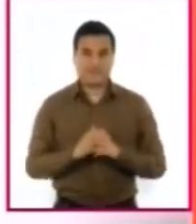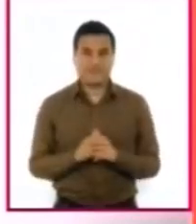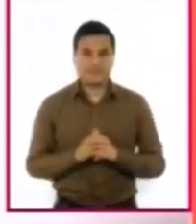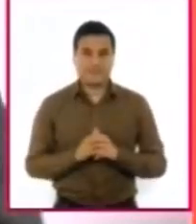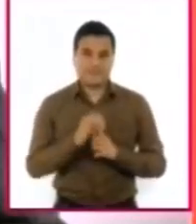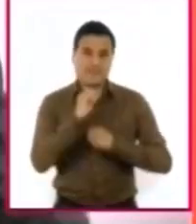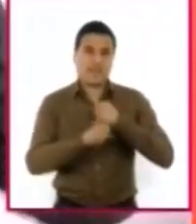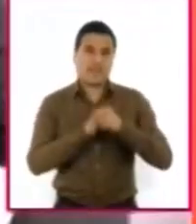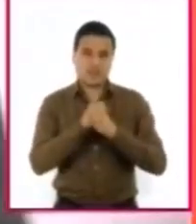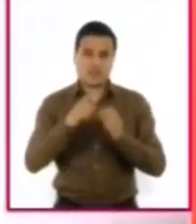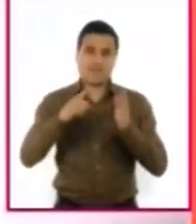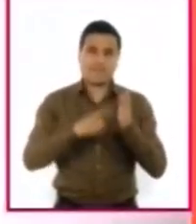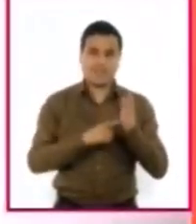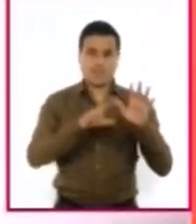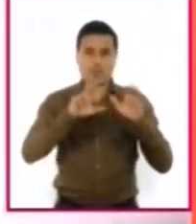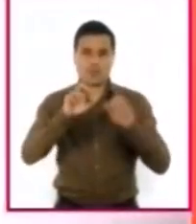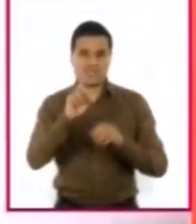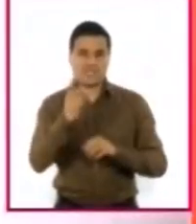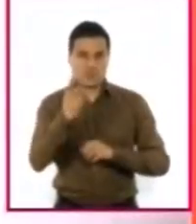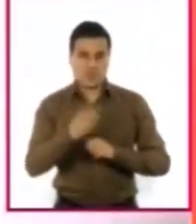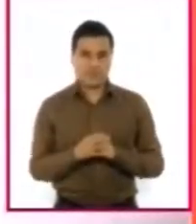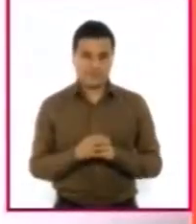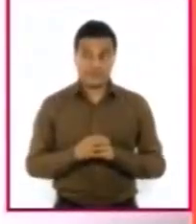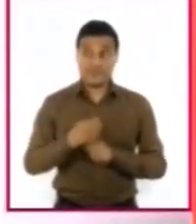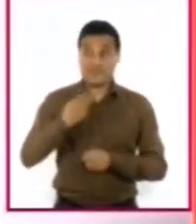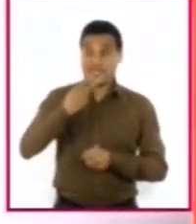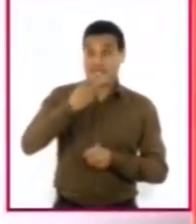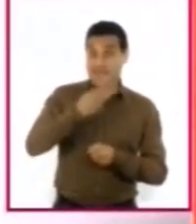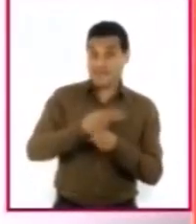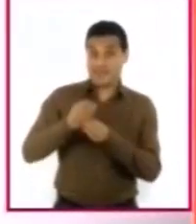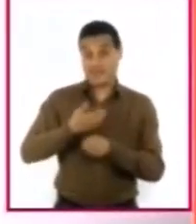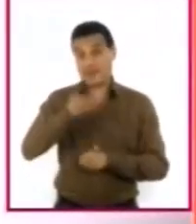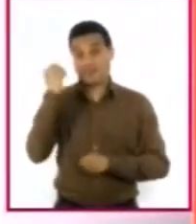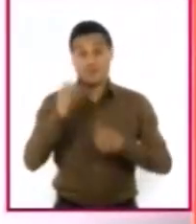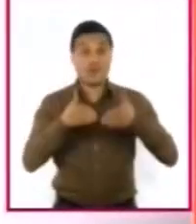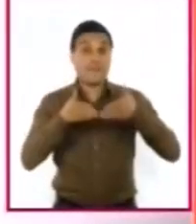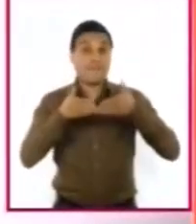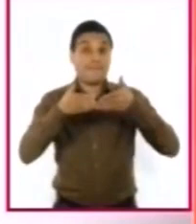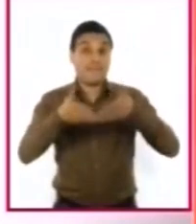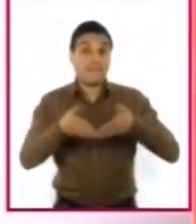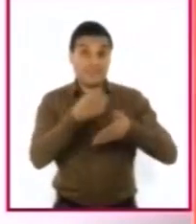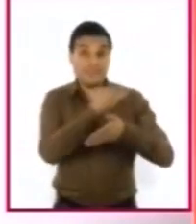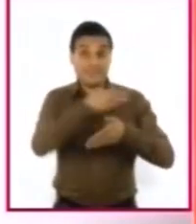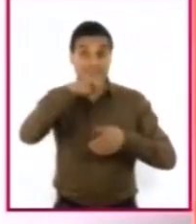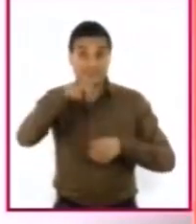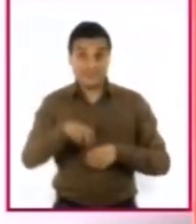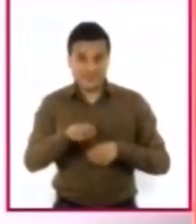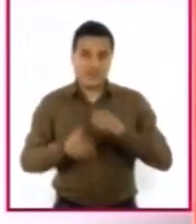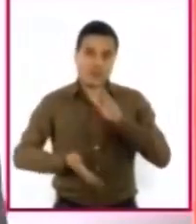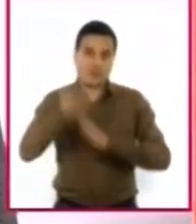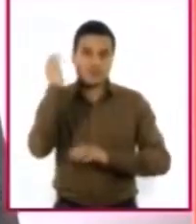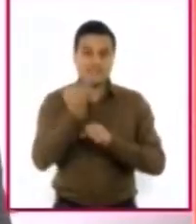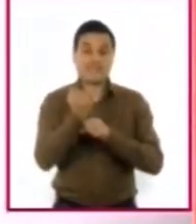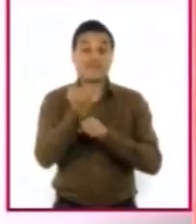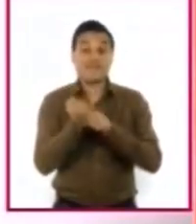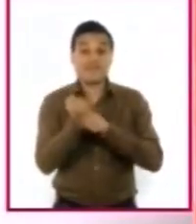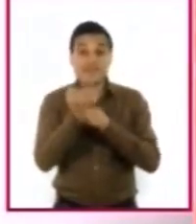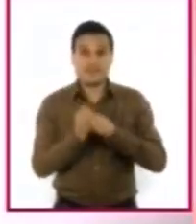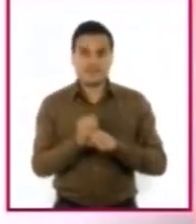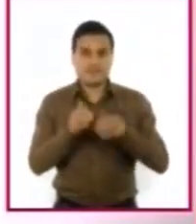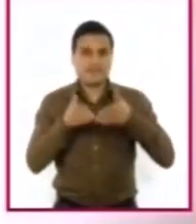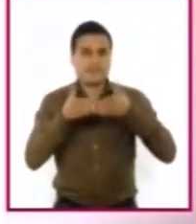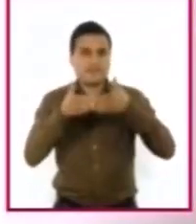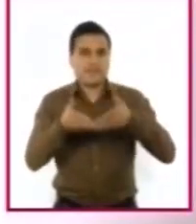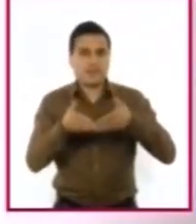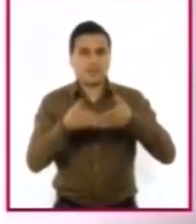del año 1831 me invitaron a embarcarme como naturalista de una expedición científica en un barco llamado